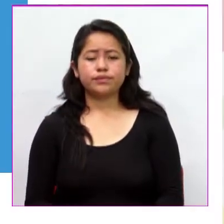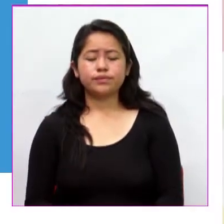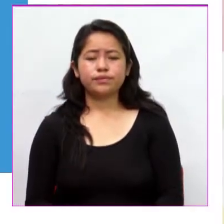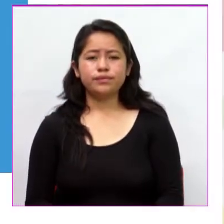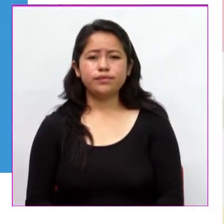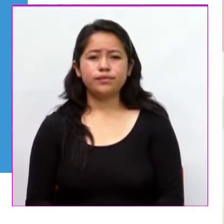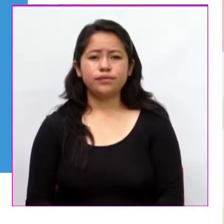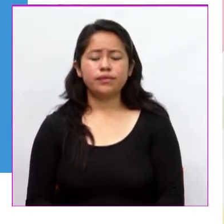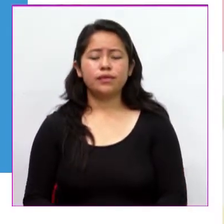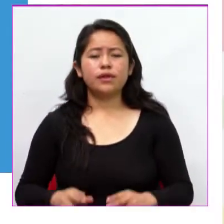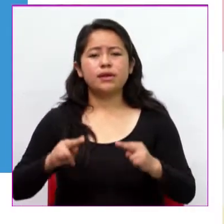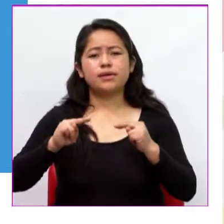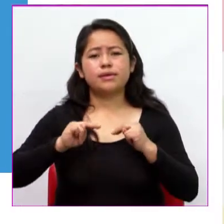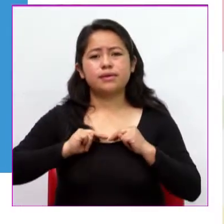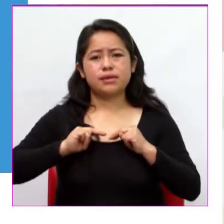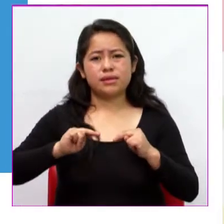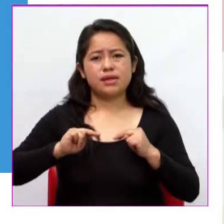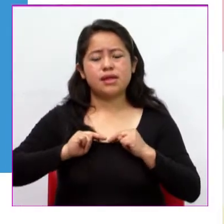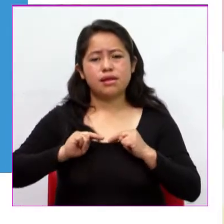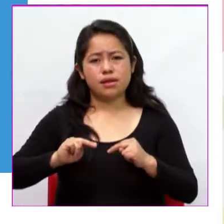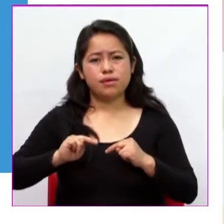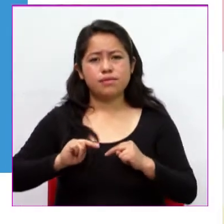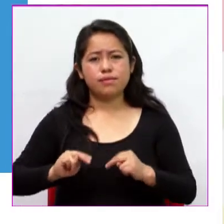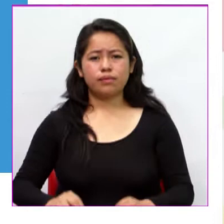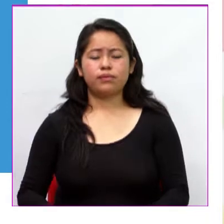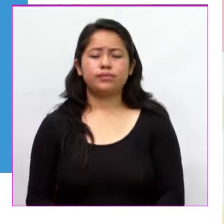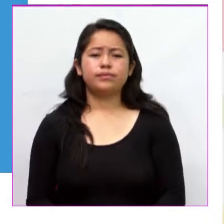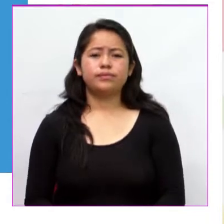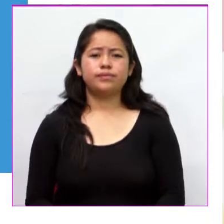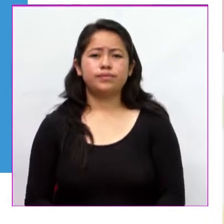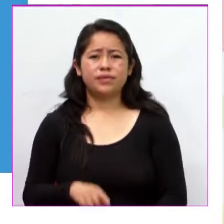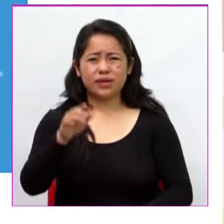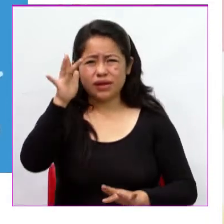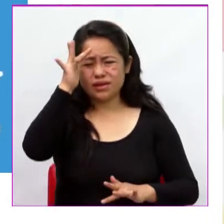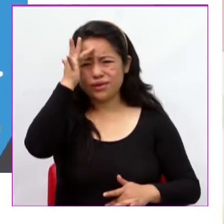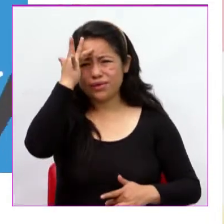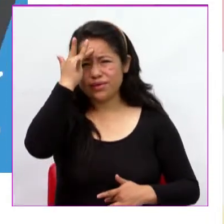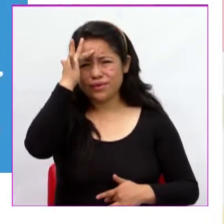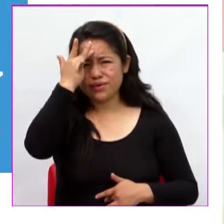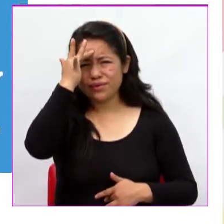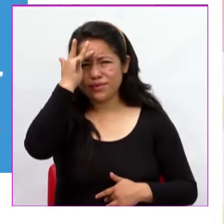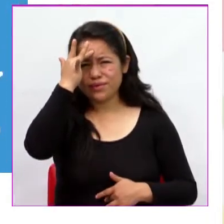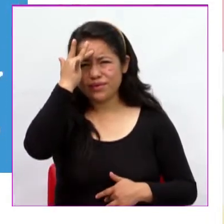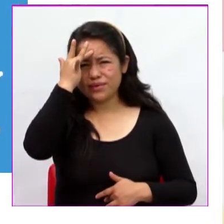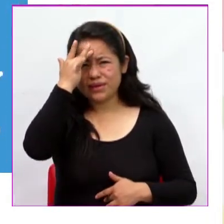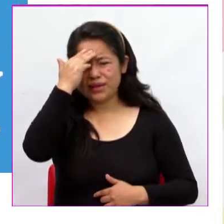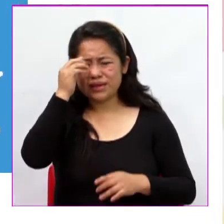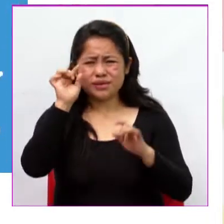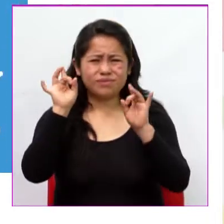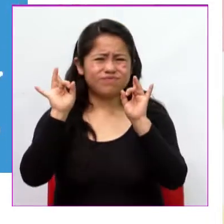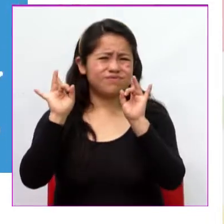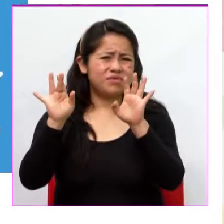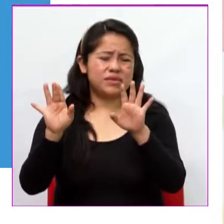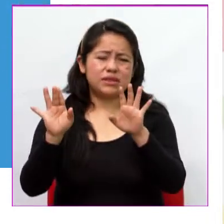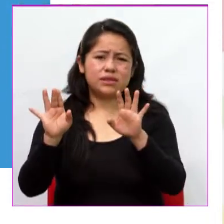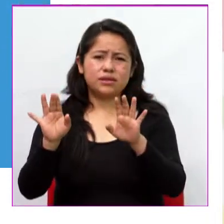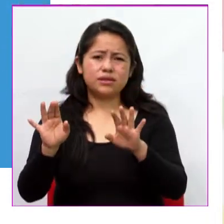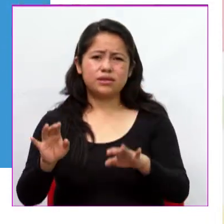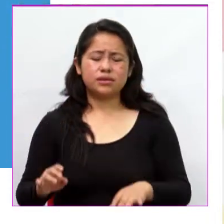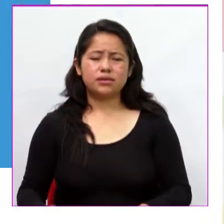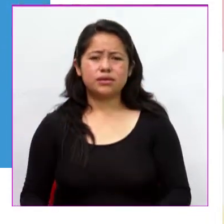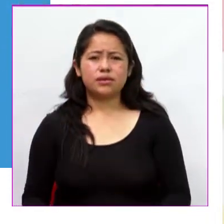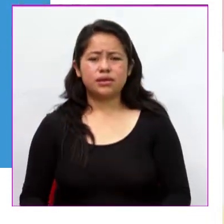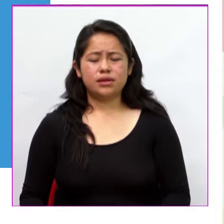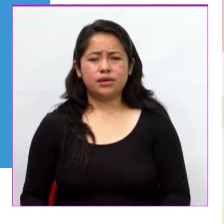la neumonía. La neumonía es una enfermedad terrible que, como principal